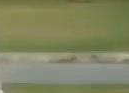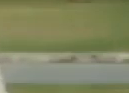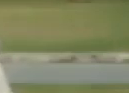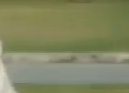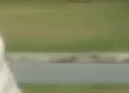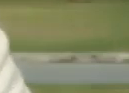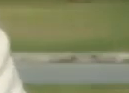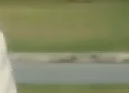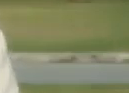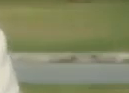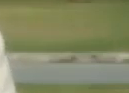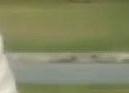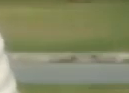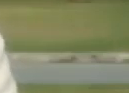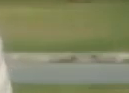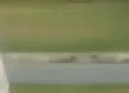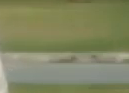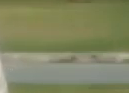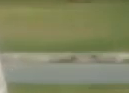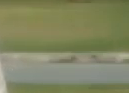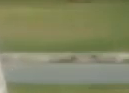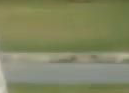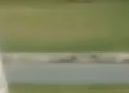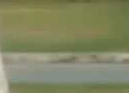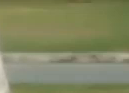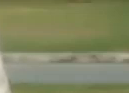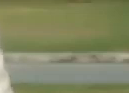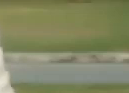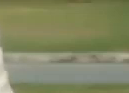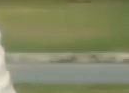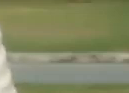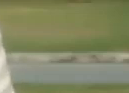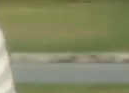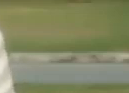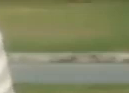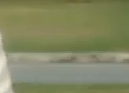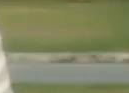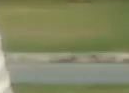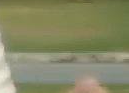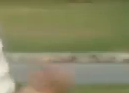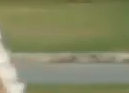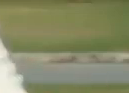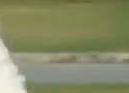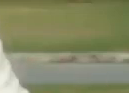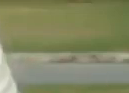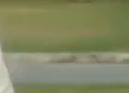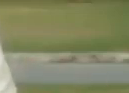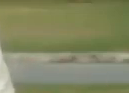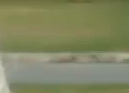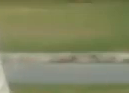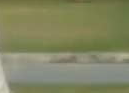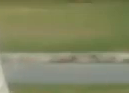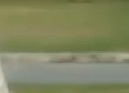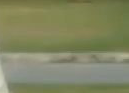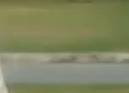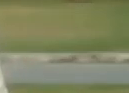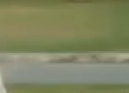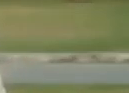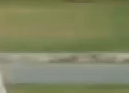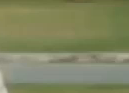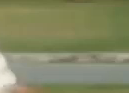como es el ALBA TSP. El presidente constitucional Nicolás Maduro también lo recordaba, y el comandante de la